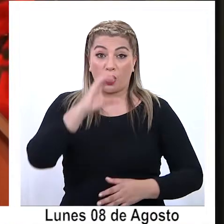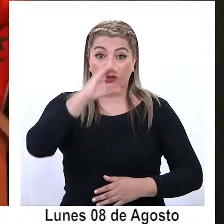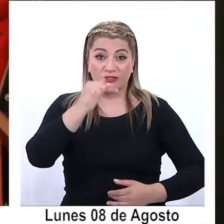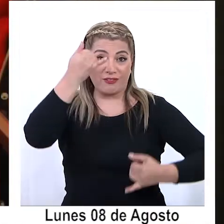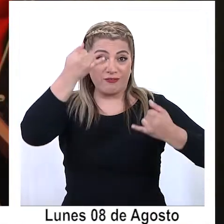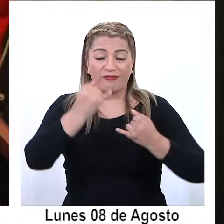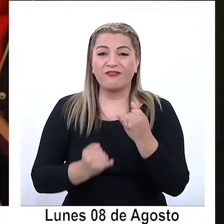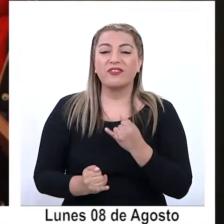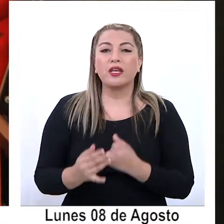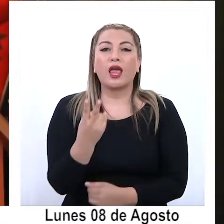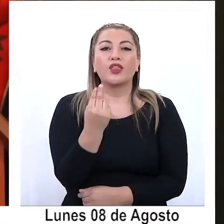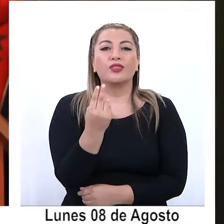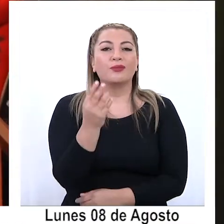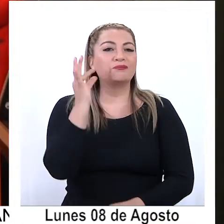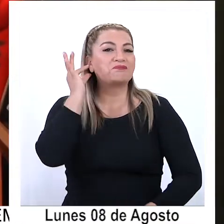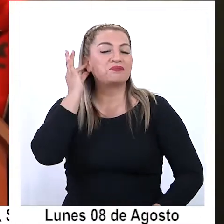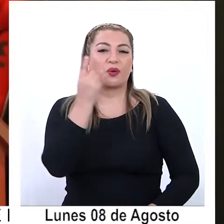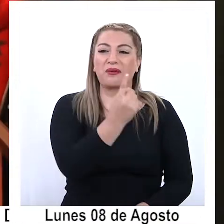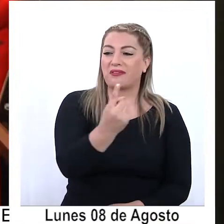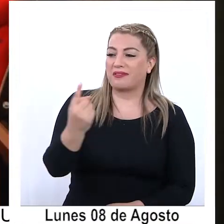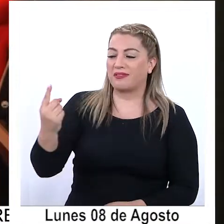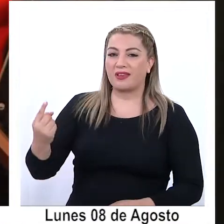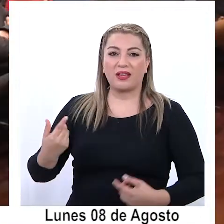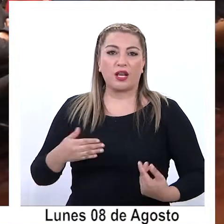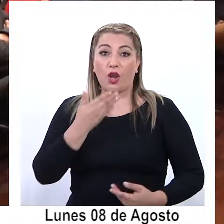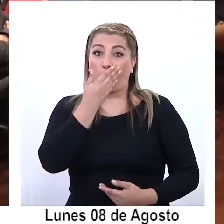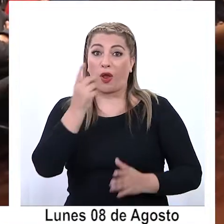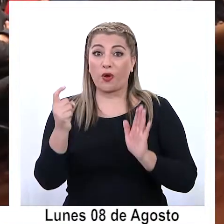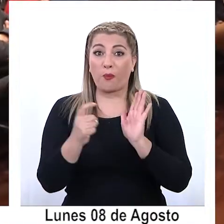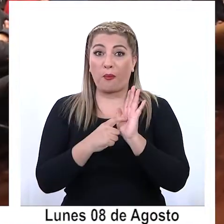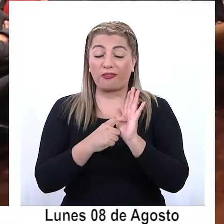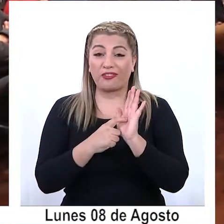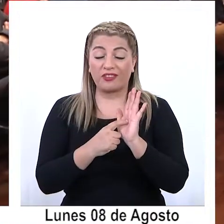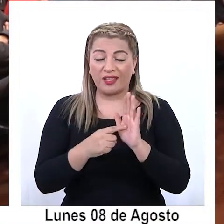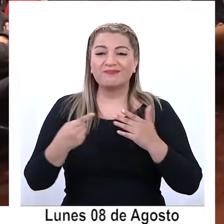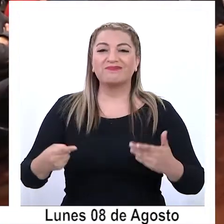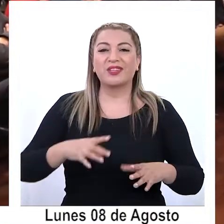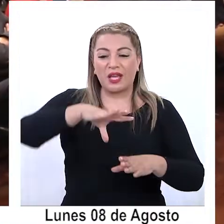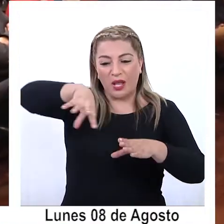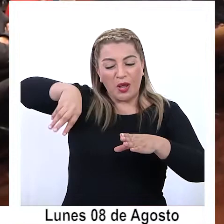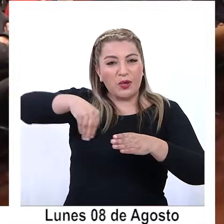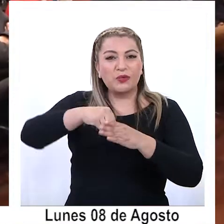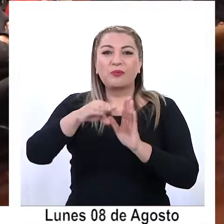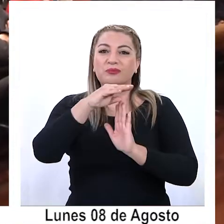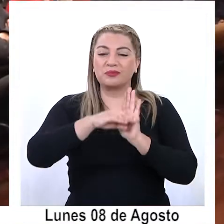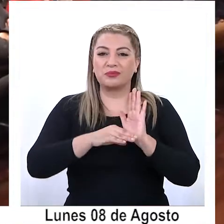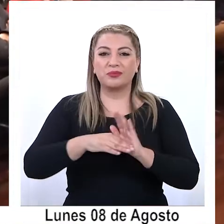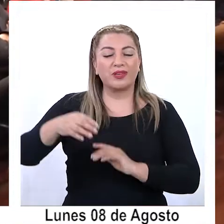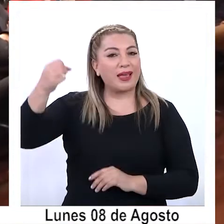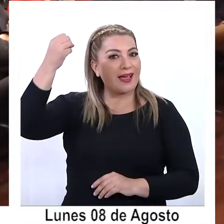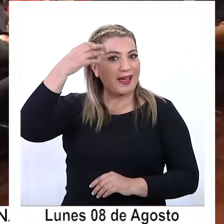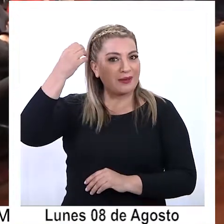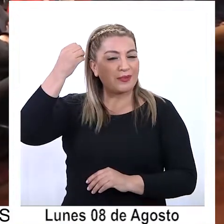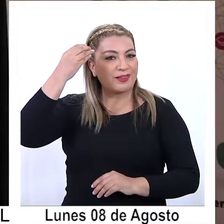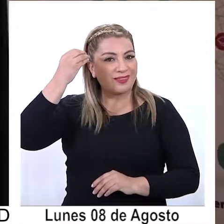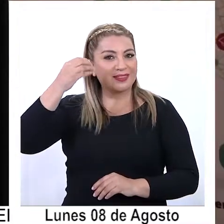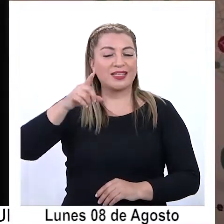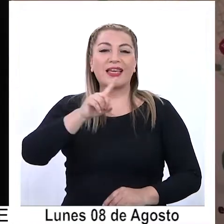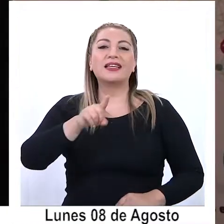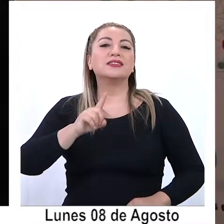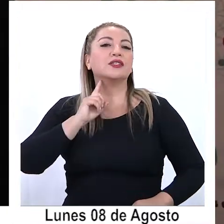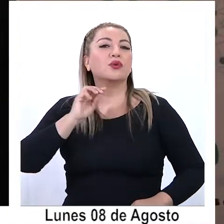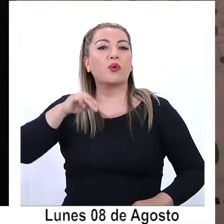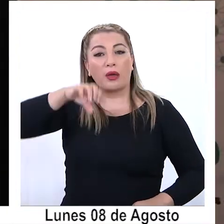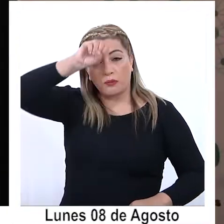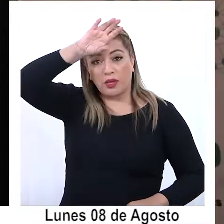el curso, las 12 mujeres que obtengan los mejores puntajes formarán parte del programa Aprendices de SQM,